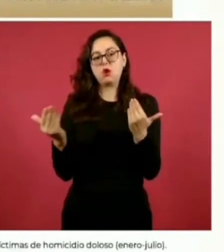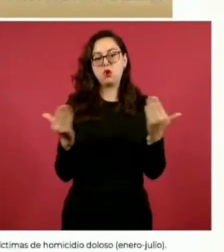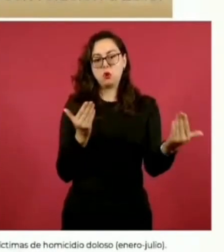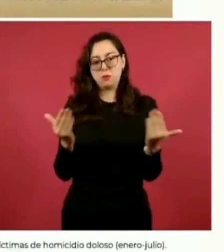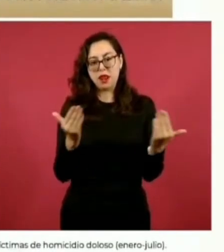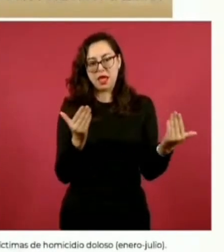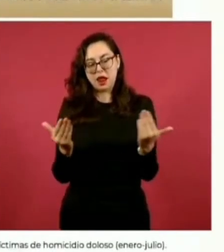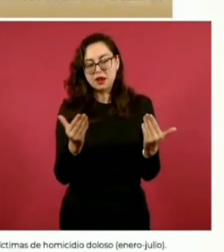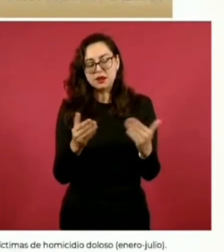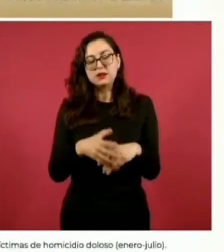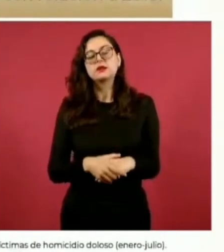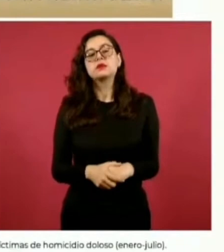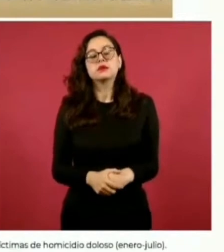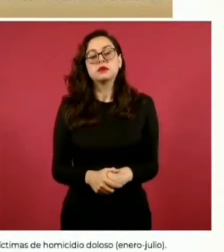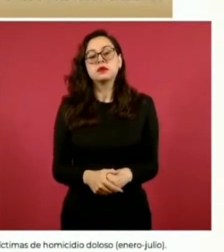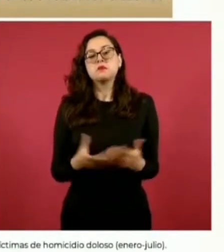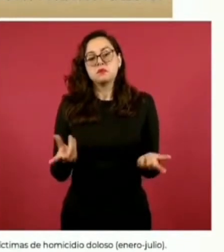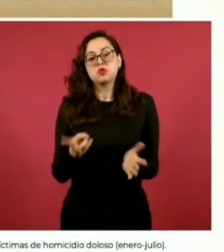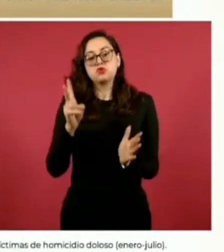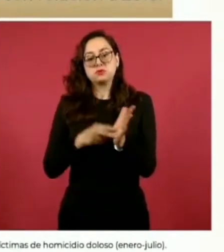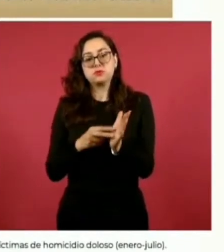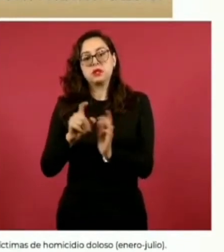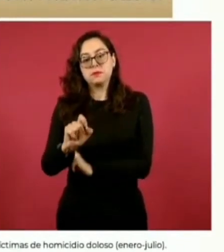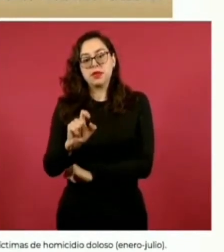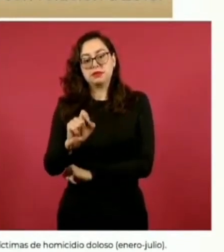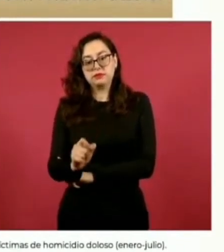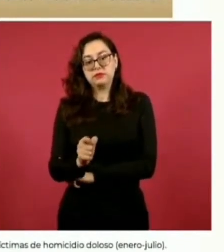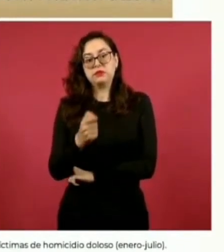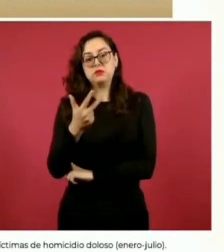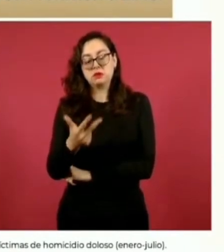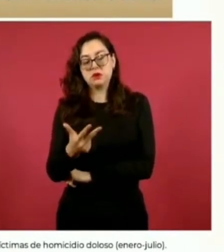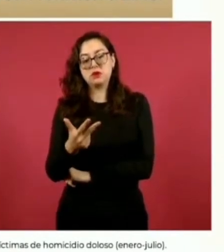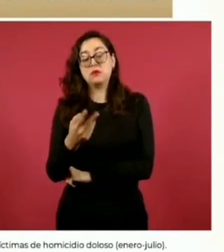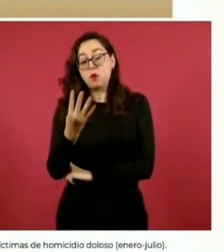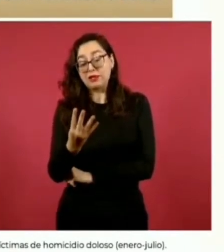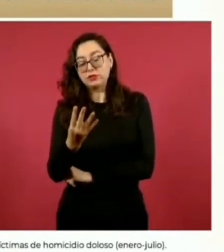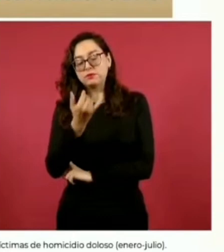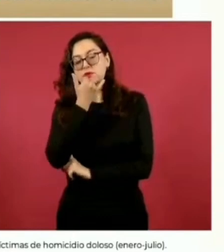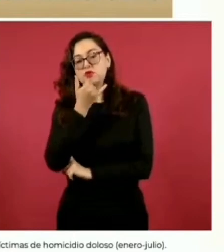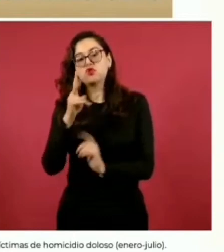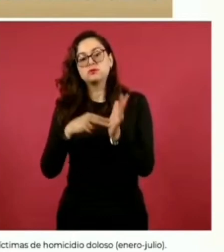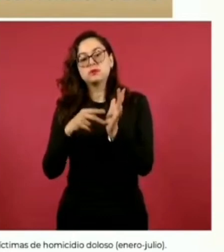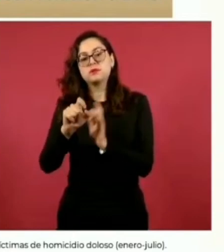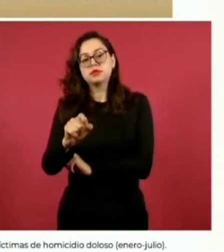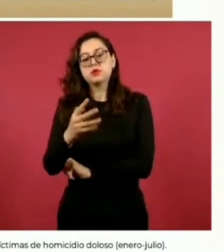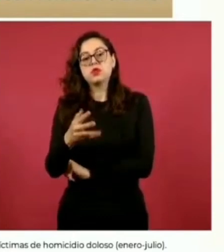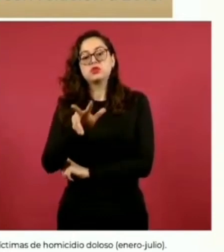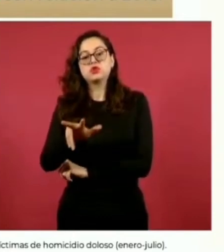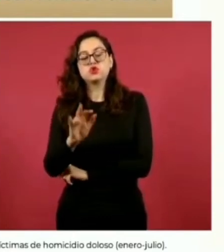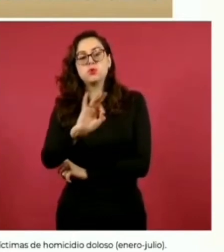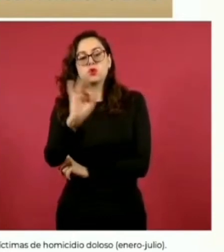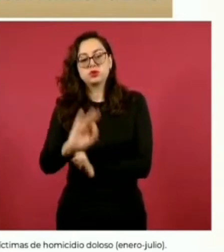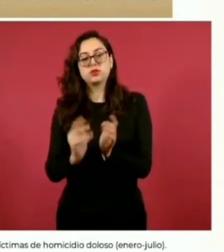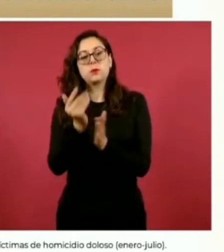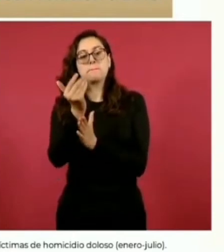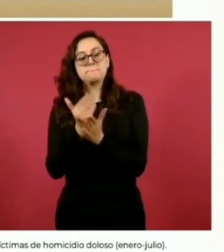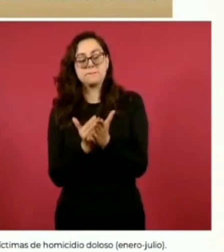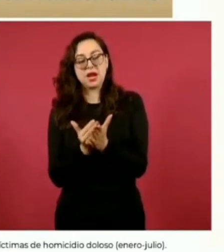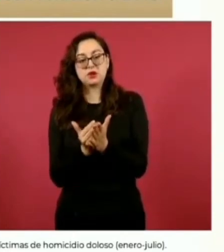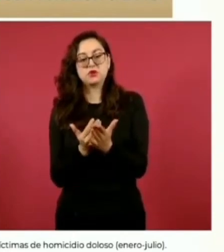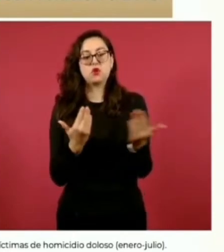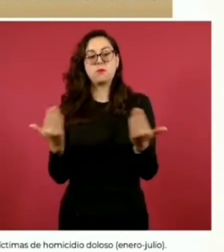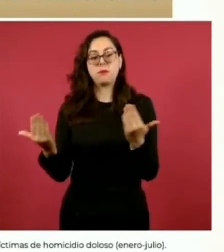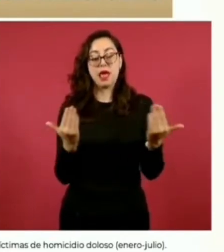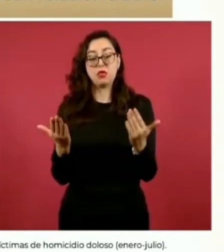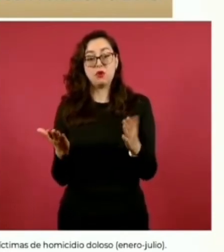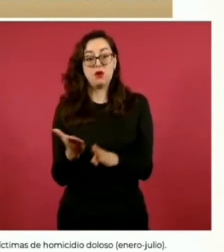2024 tenemos una baja decíamos del 18 por en homicidios dolosos con relación al